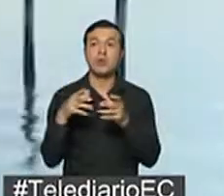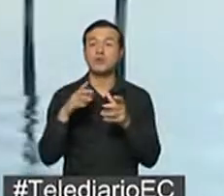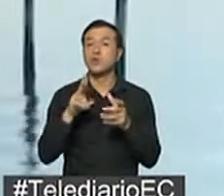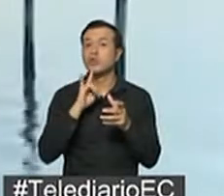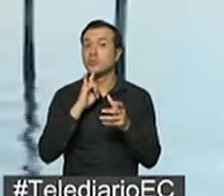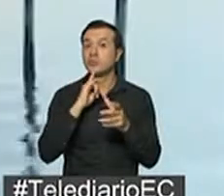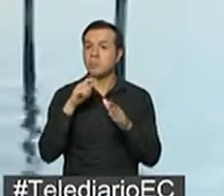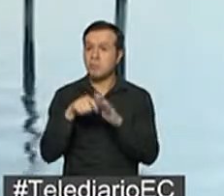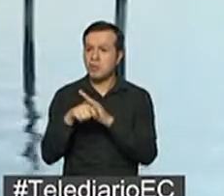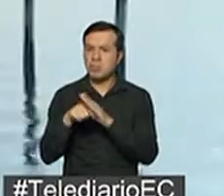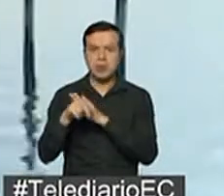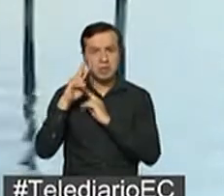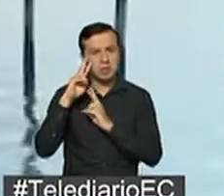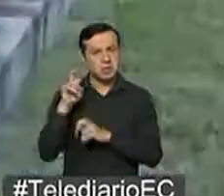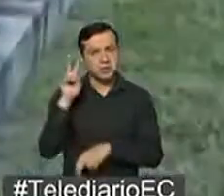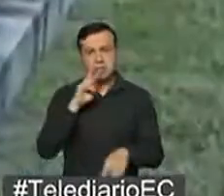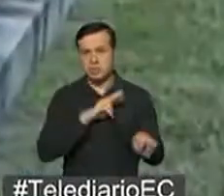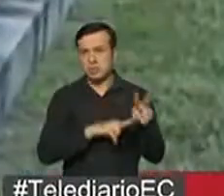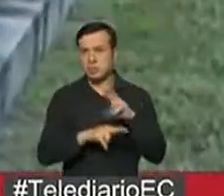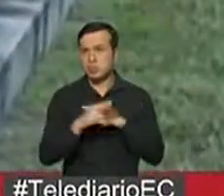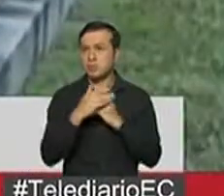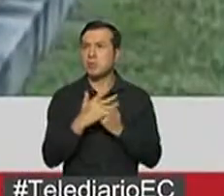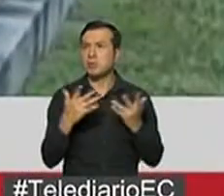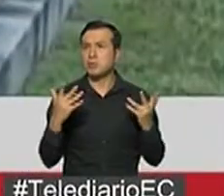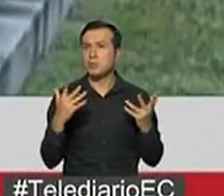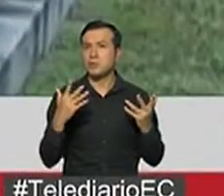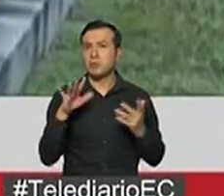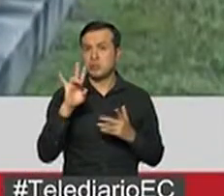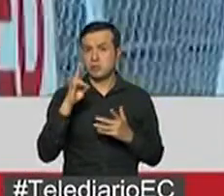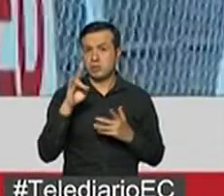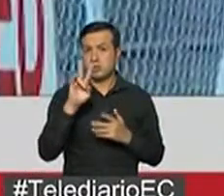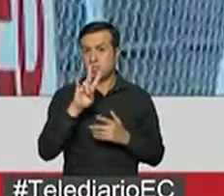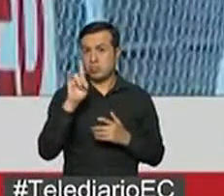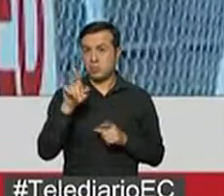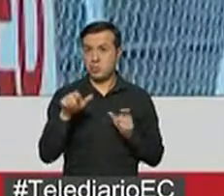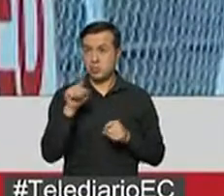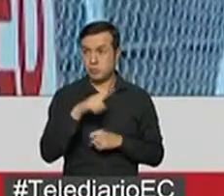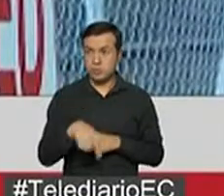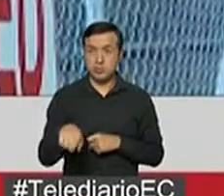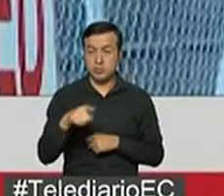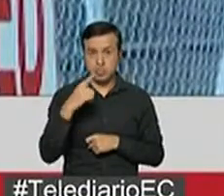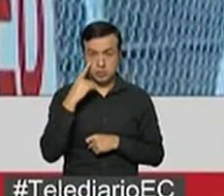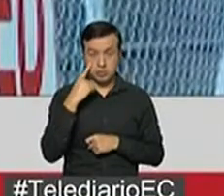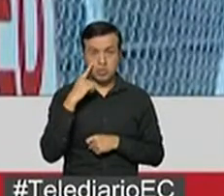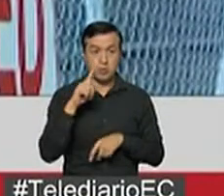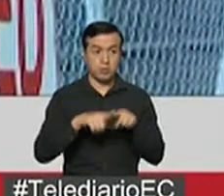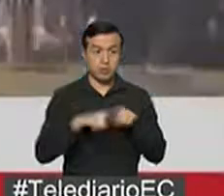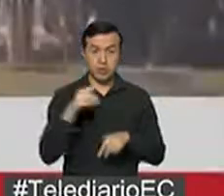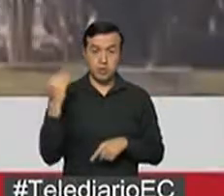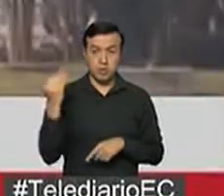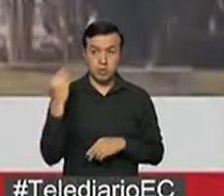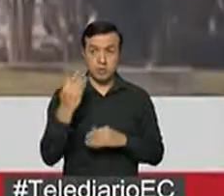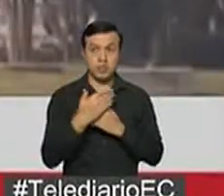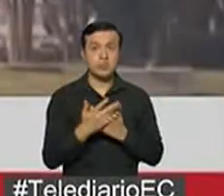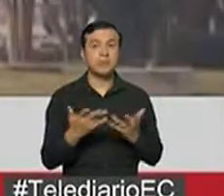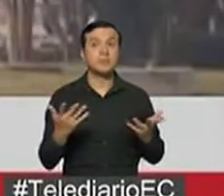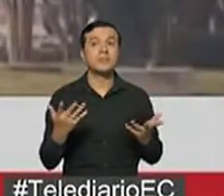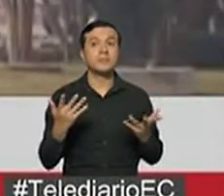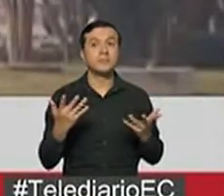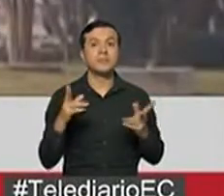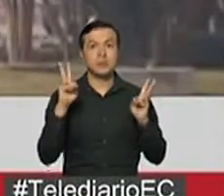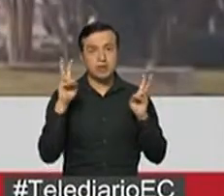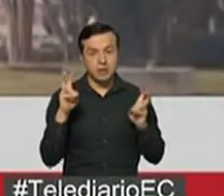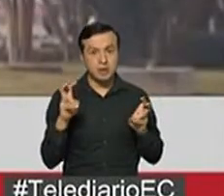la investigación llevada a cabo tras el atentado descubrió que 17 de los 21 cadetes de esta nacionalidad y compañeros del joven atacante compartieron